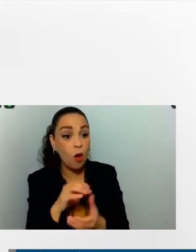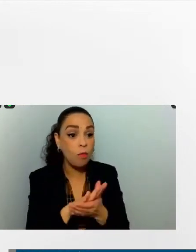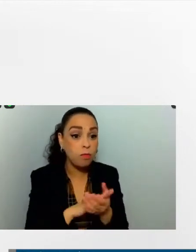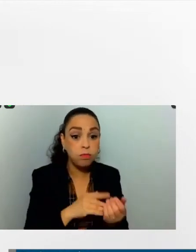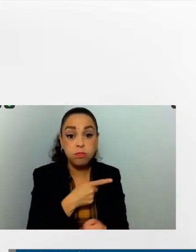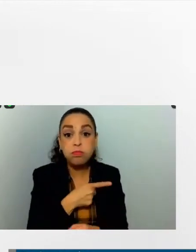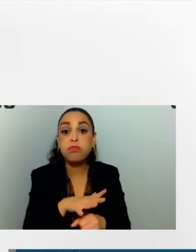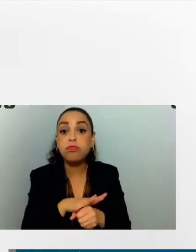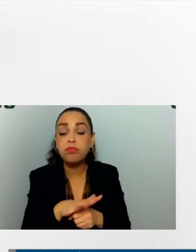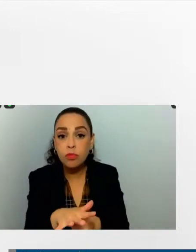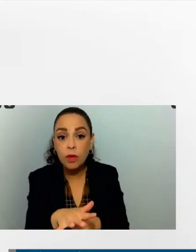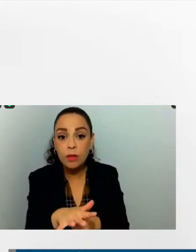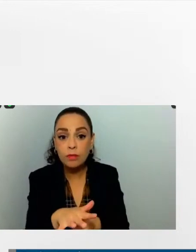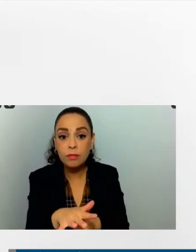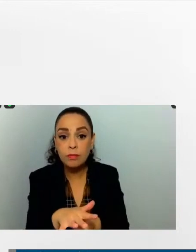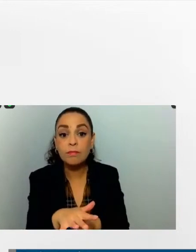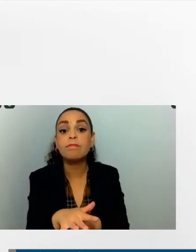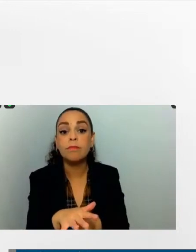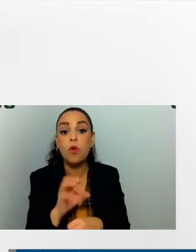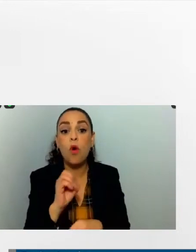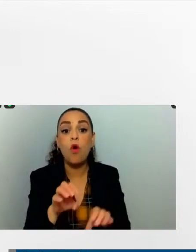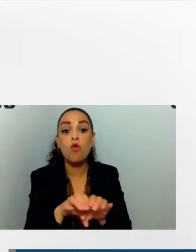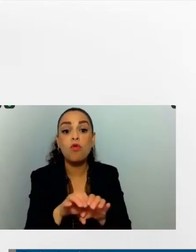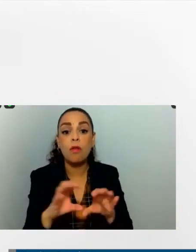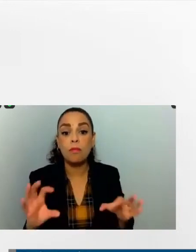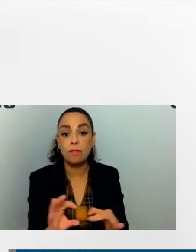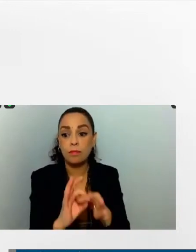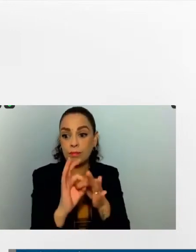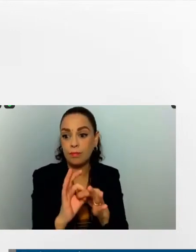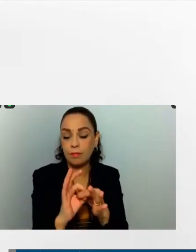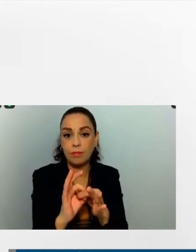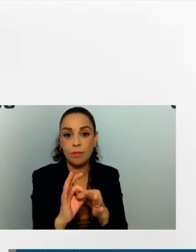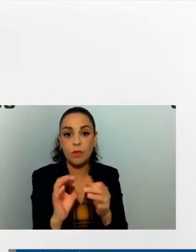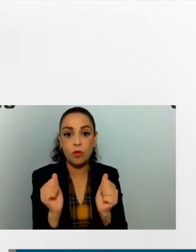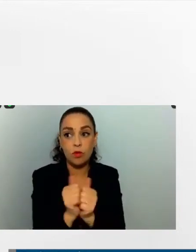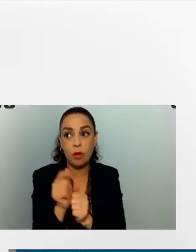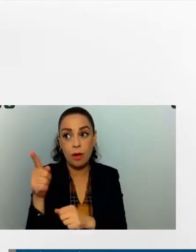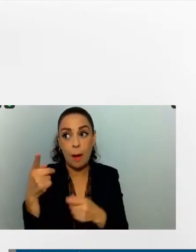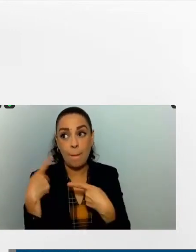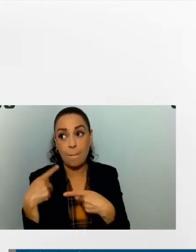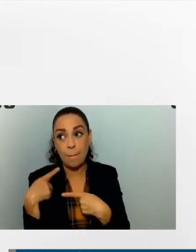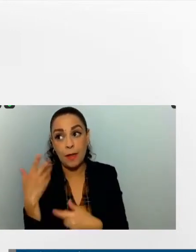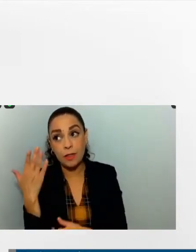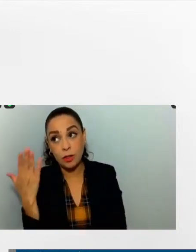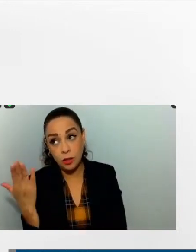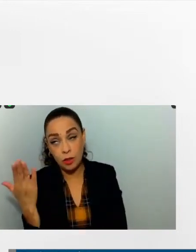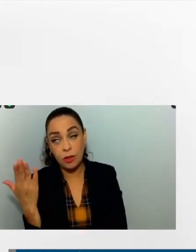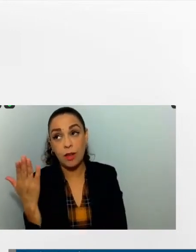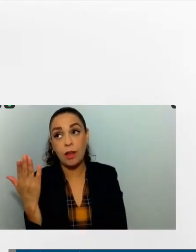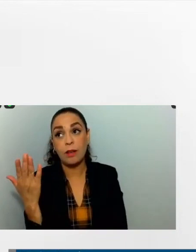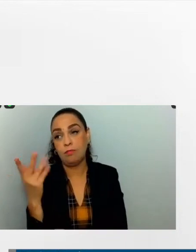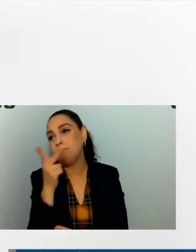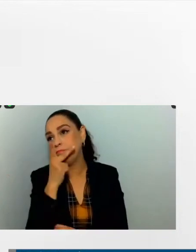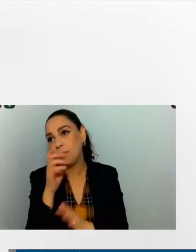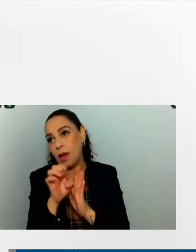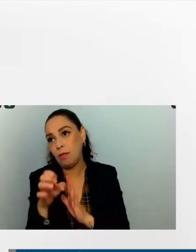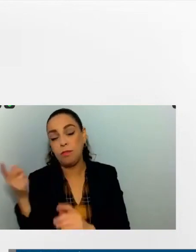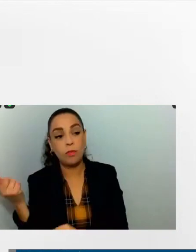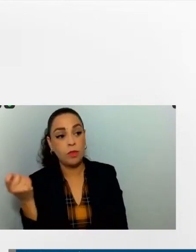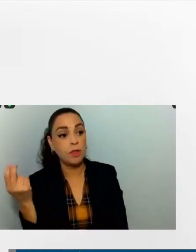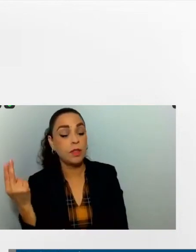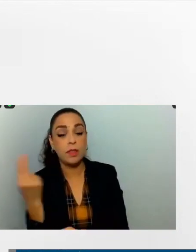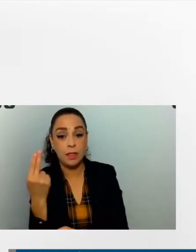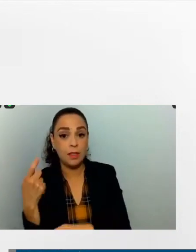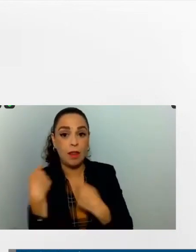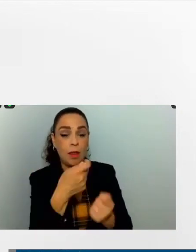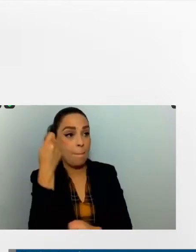vínculos que existen entre los acreedores y los deudores, ¿no? Este suelo que se va desarrollando en el cuaderno es precisamente una